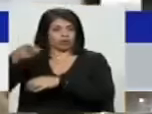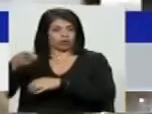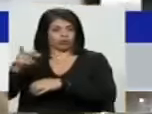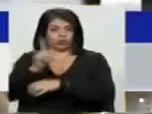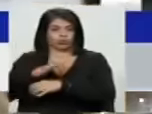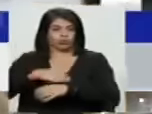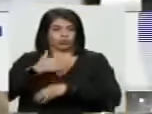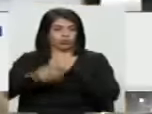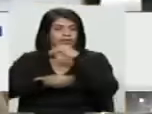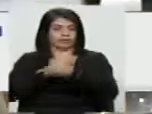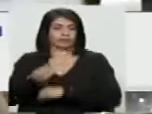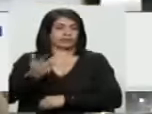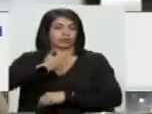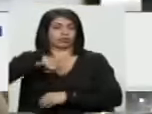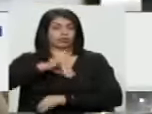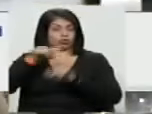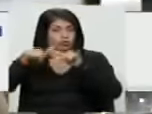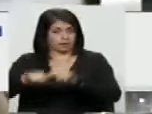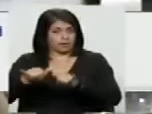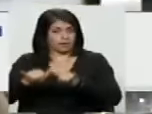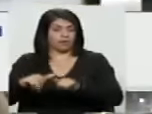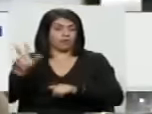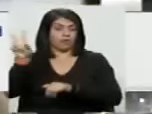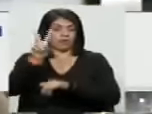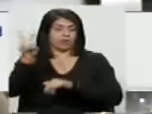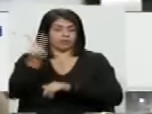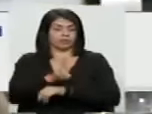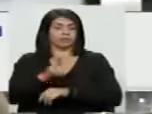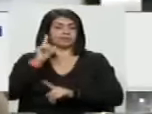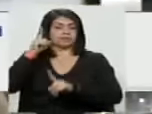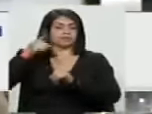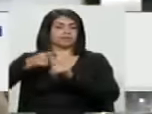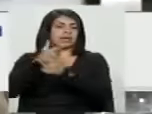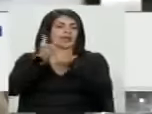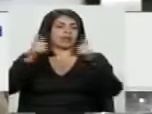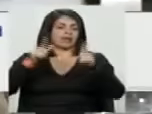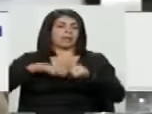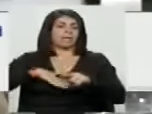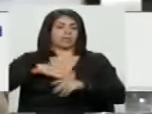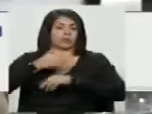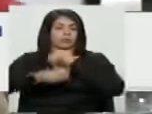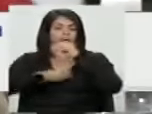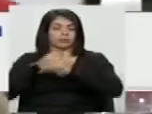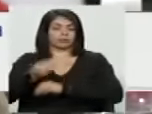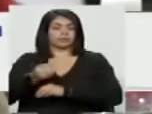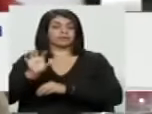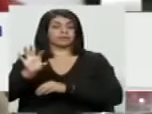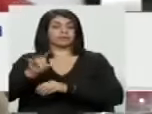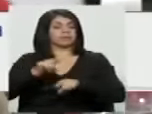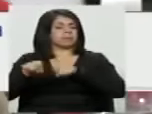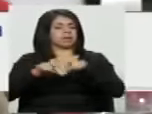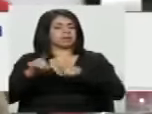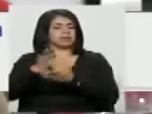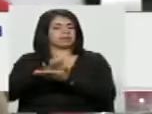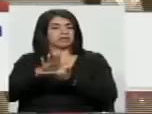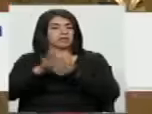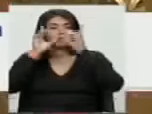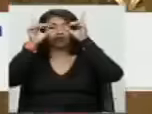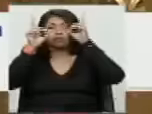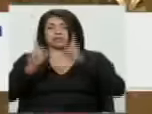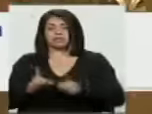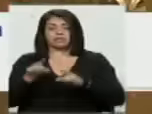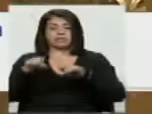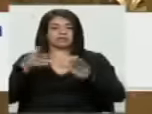no hay posibilidad de que nosotros, los países que estamos destinados a ser libres, tengamos la posibilidad de legislar soberanamente y decidir